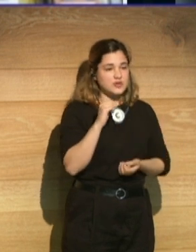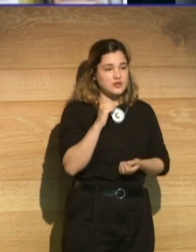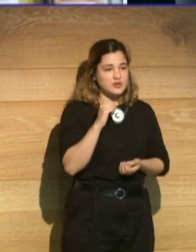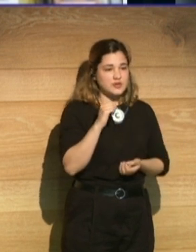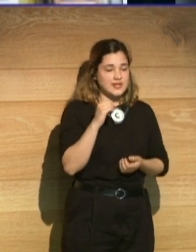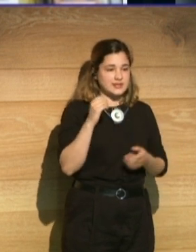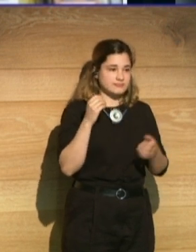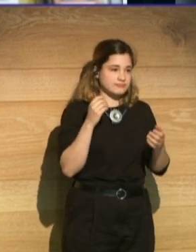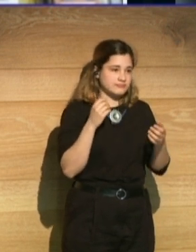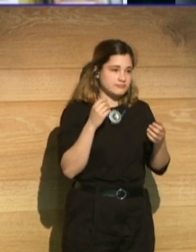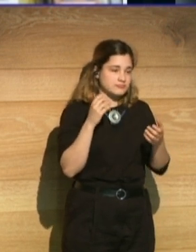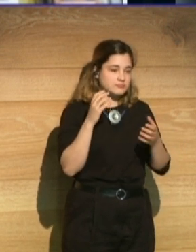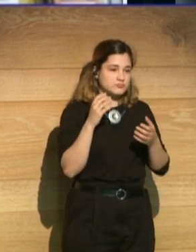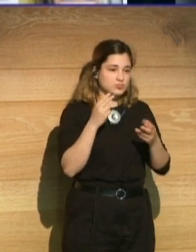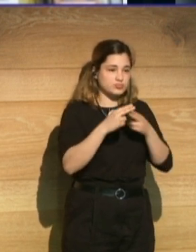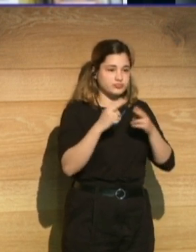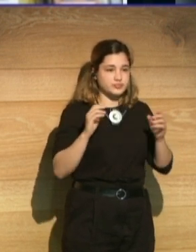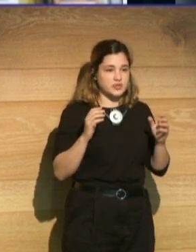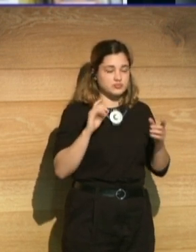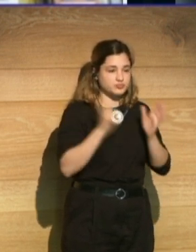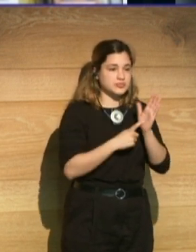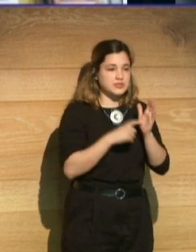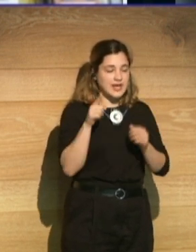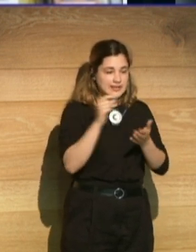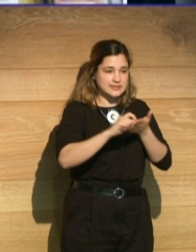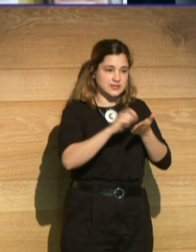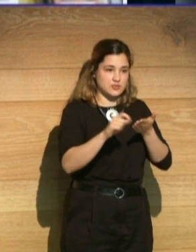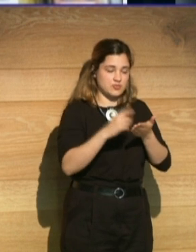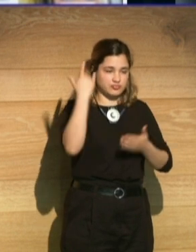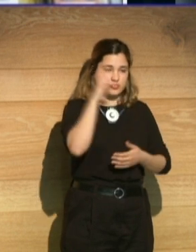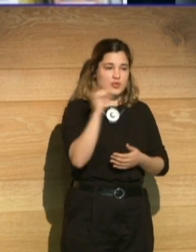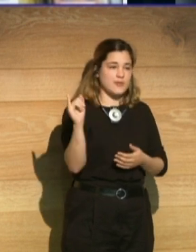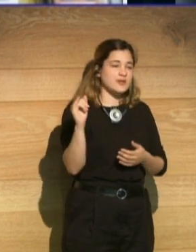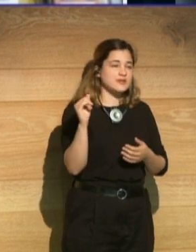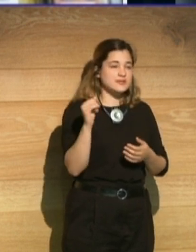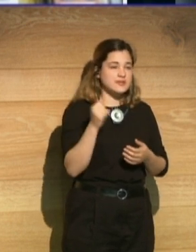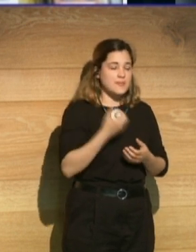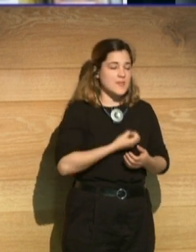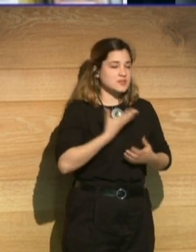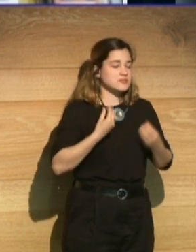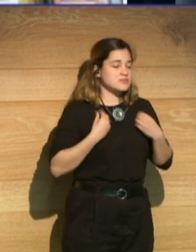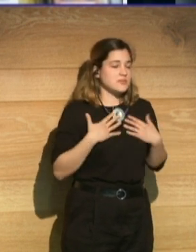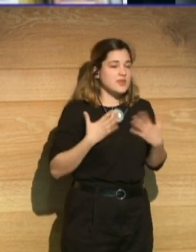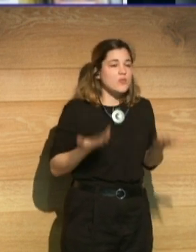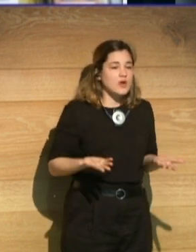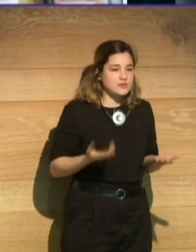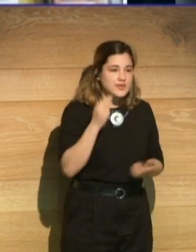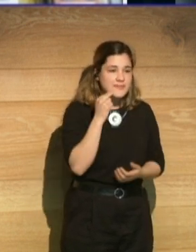Estado absoluto, escribió una vez en su diario que la única pasión de mi vida ha sido el